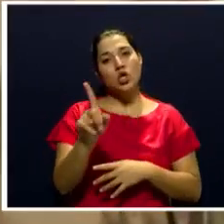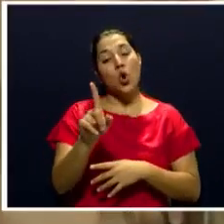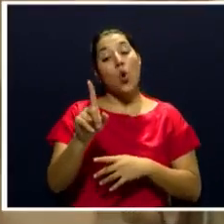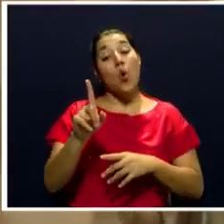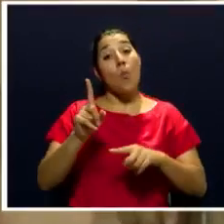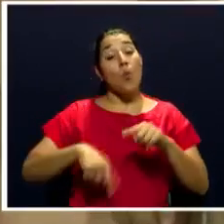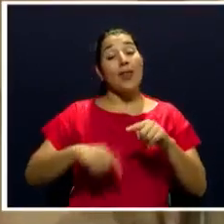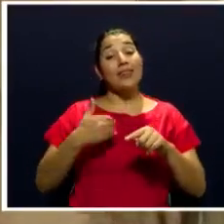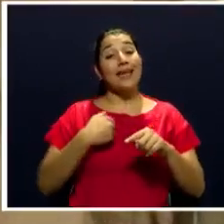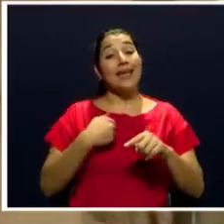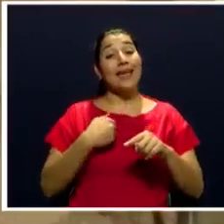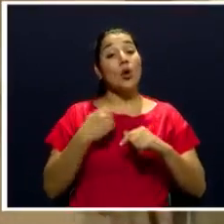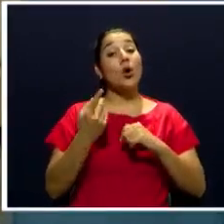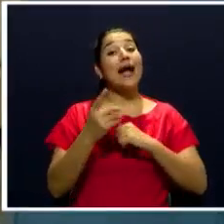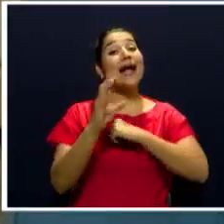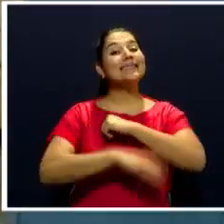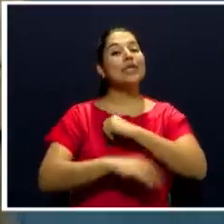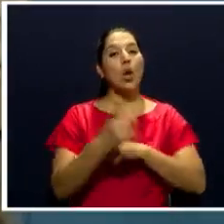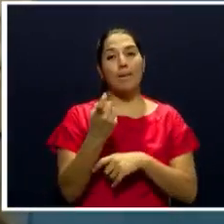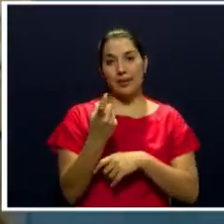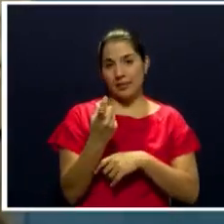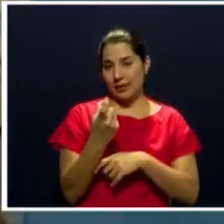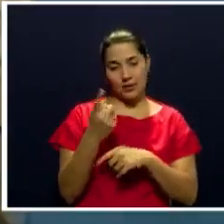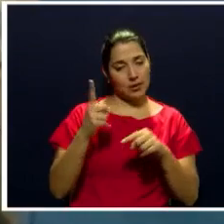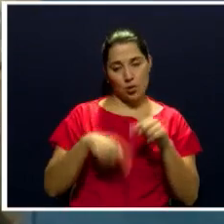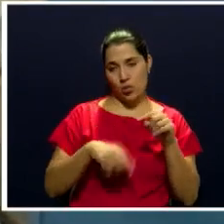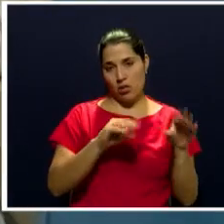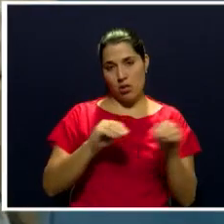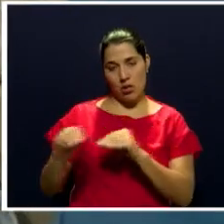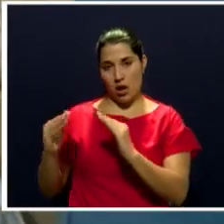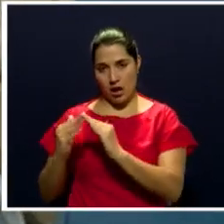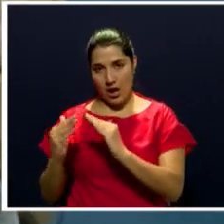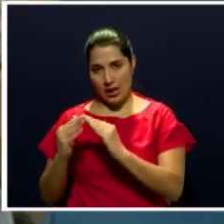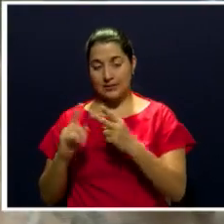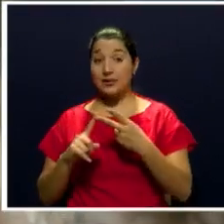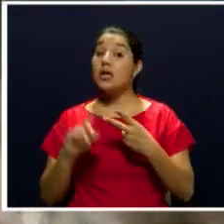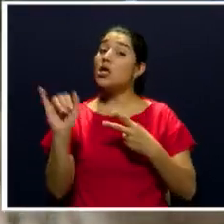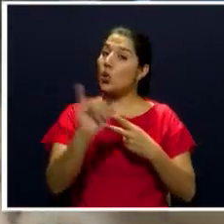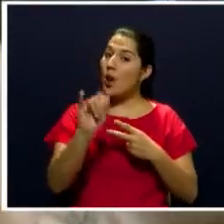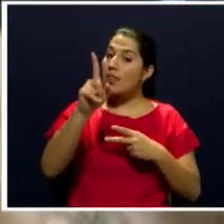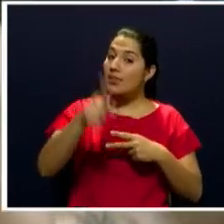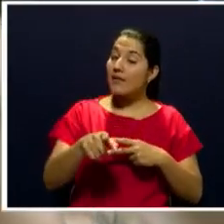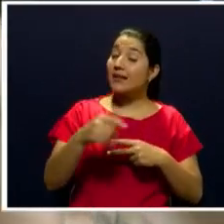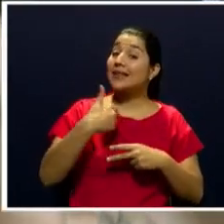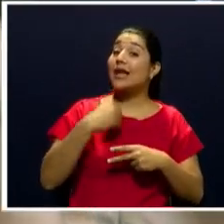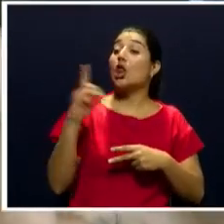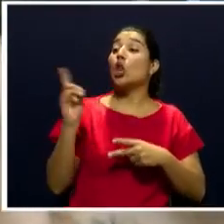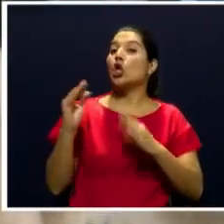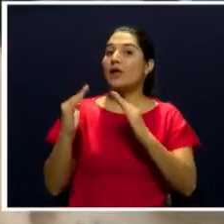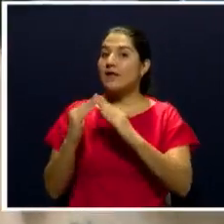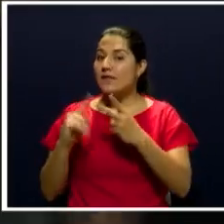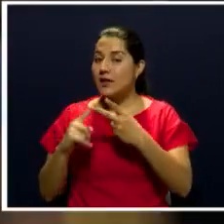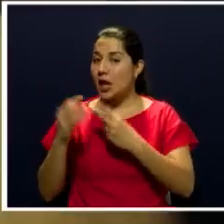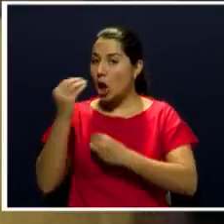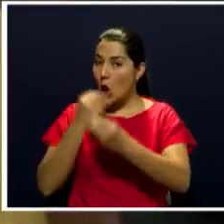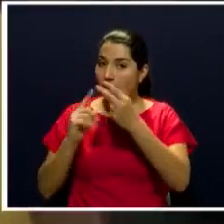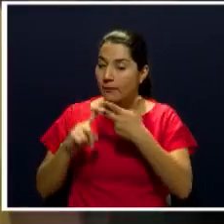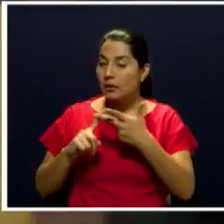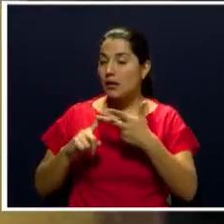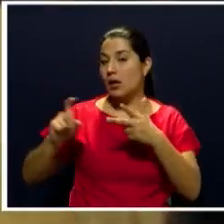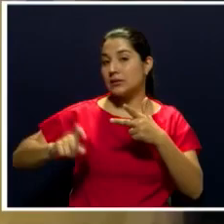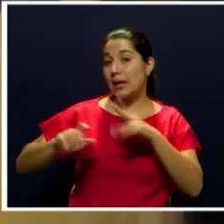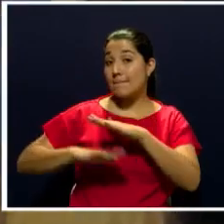pendiente y además deben demostrar apoyo fuera de la cárcel, tales como dónde vivir, alimentación, otras necesidades básicas y una opción